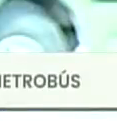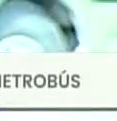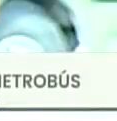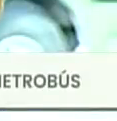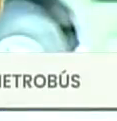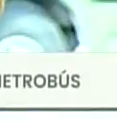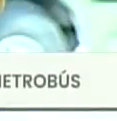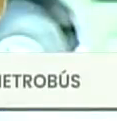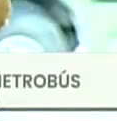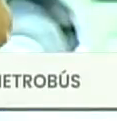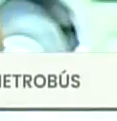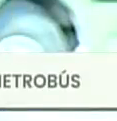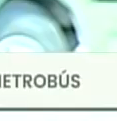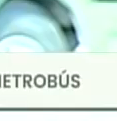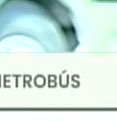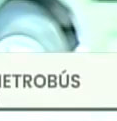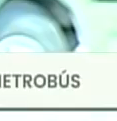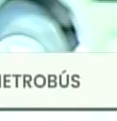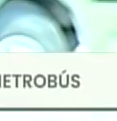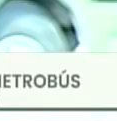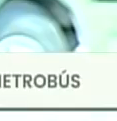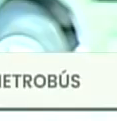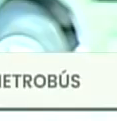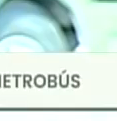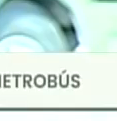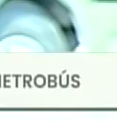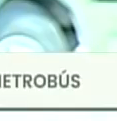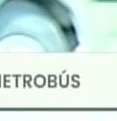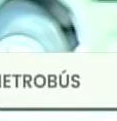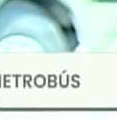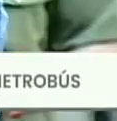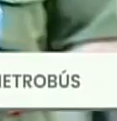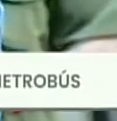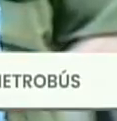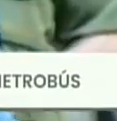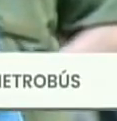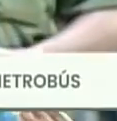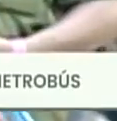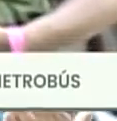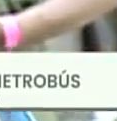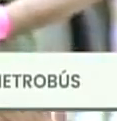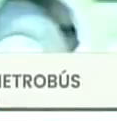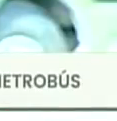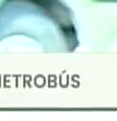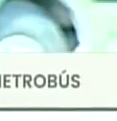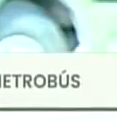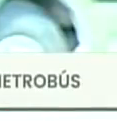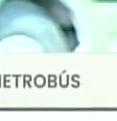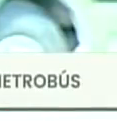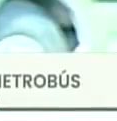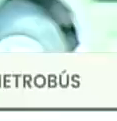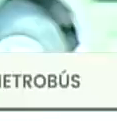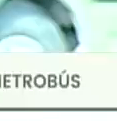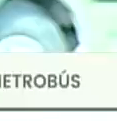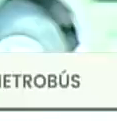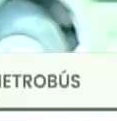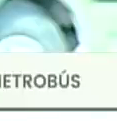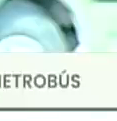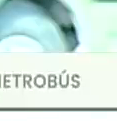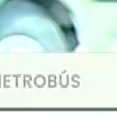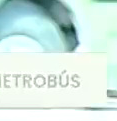de Trabajadores Públicos, Franklin Rondón, diputado también de la clase obrera. Al vicepresidente de